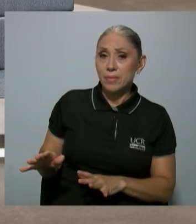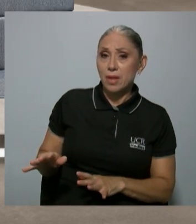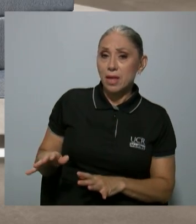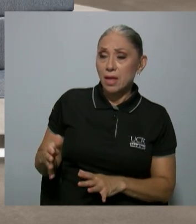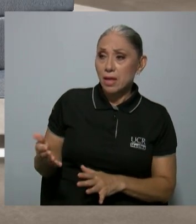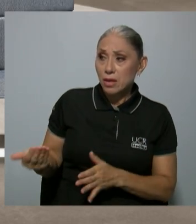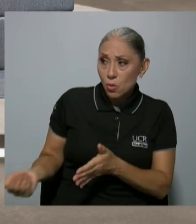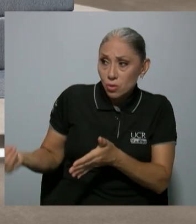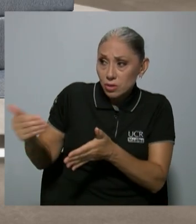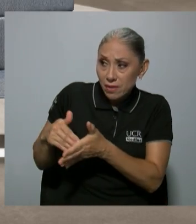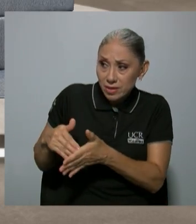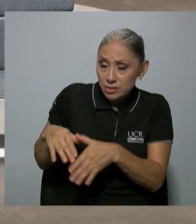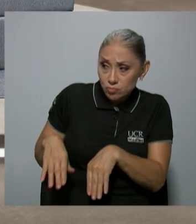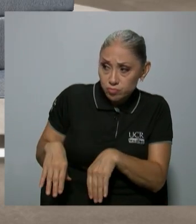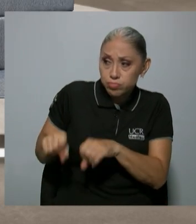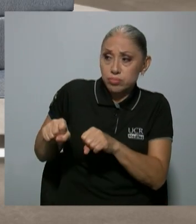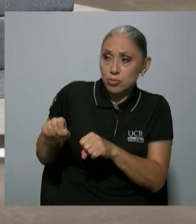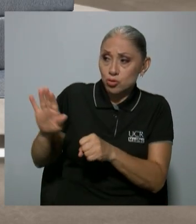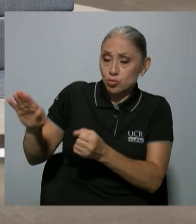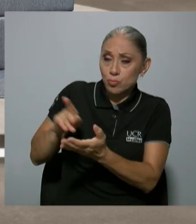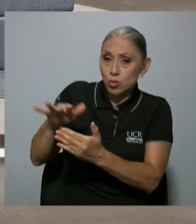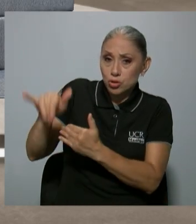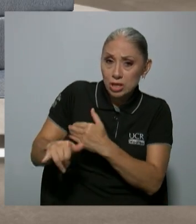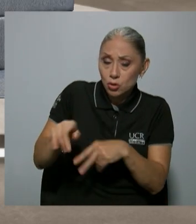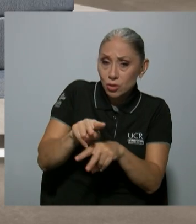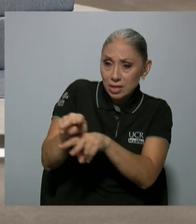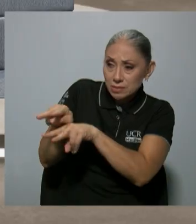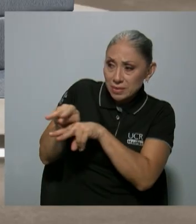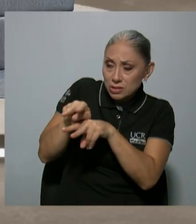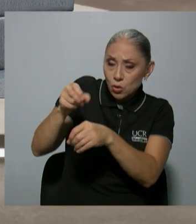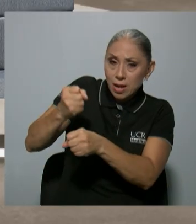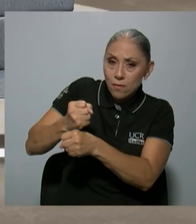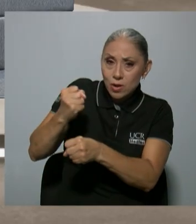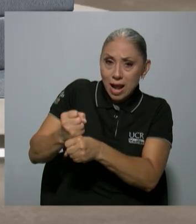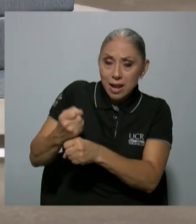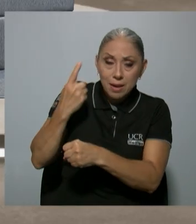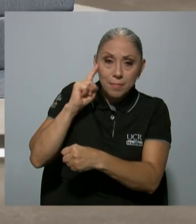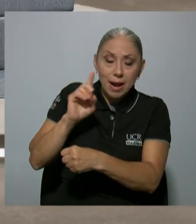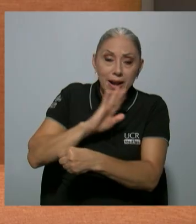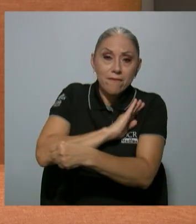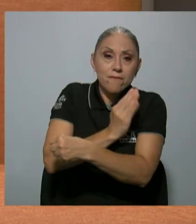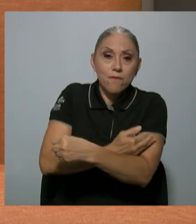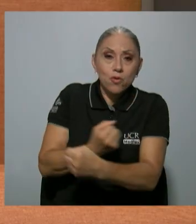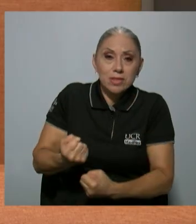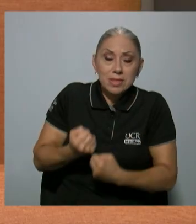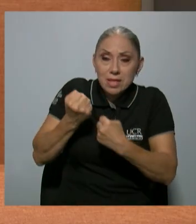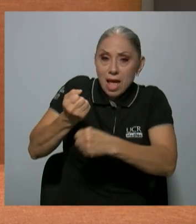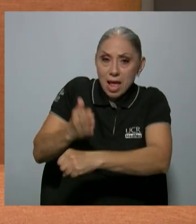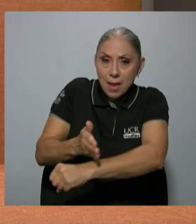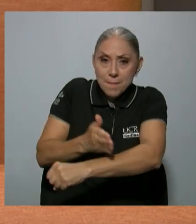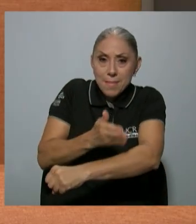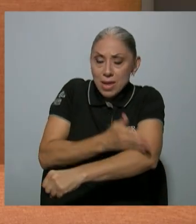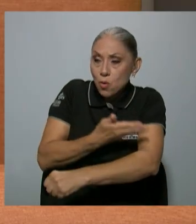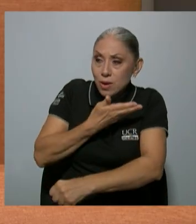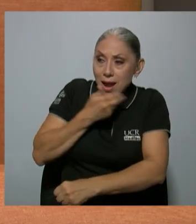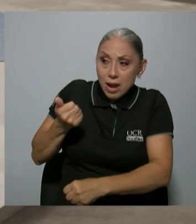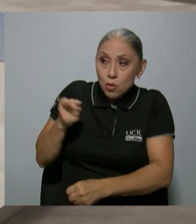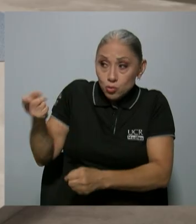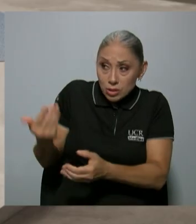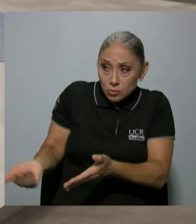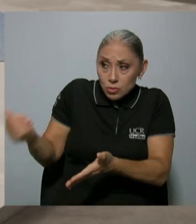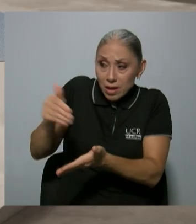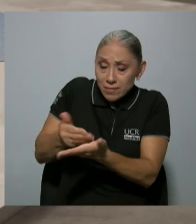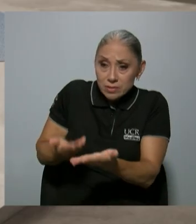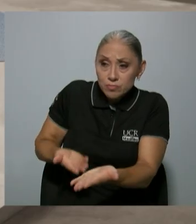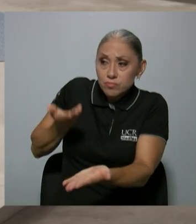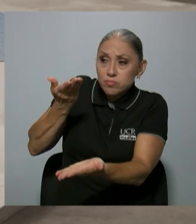retomar el proyecto de ustedes sobre inspección laboral para fortalecerla, para mejorarla. ¿Van a replantearlo, van a volverlo a presentar